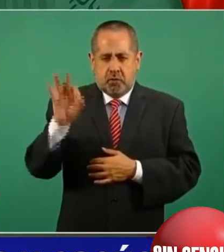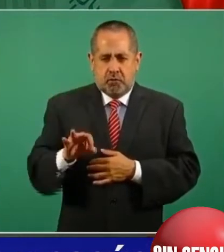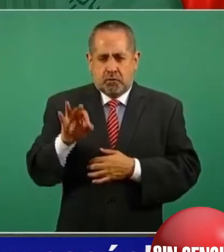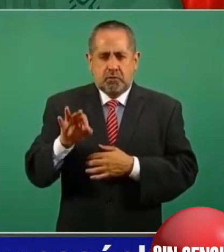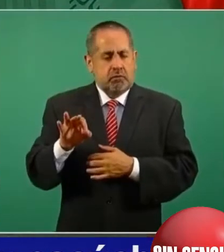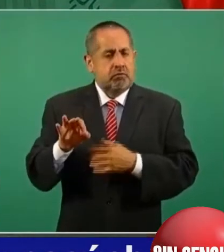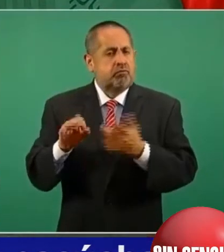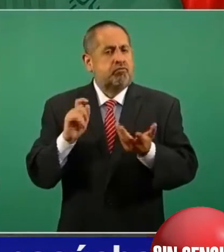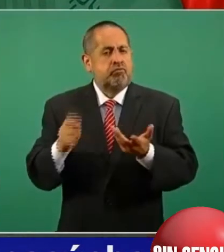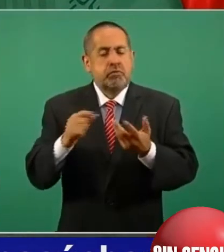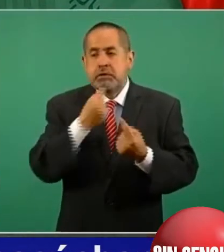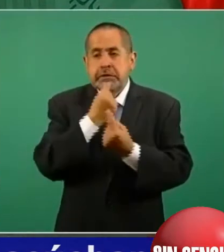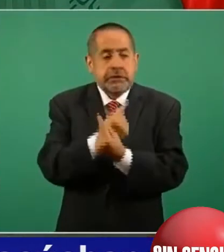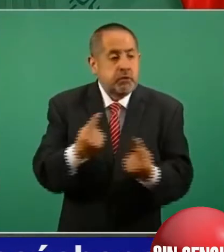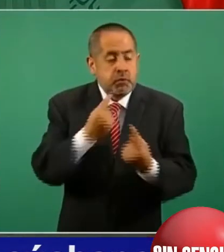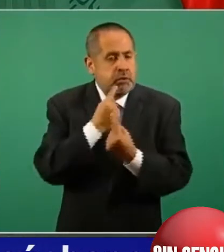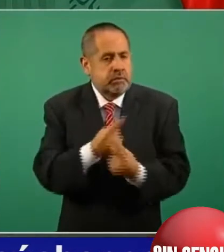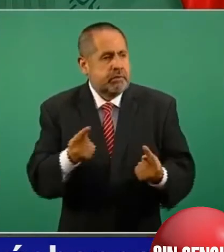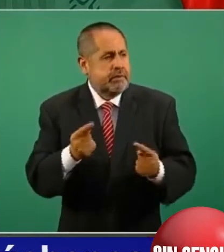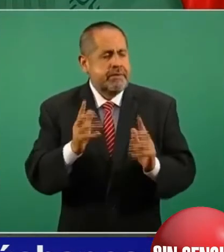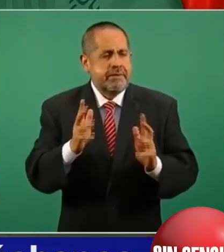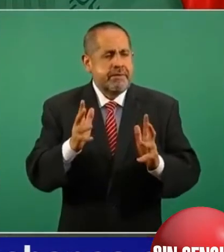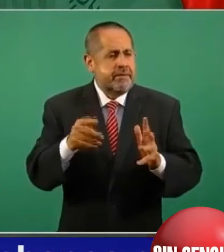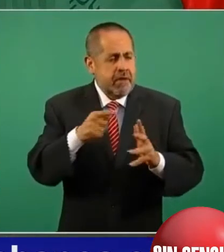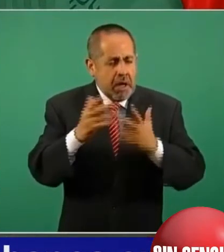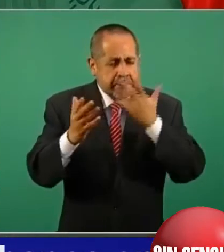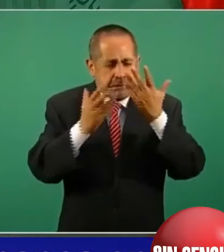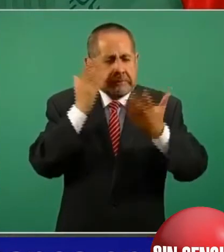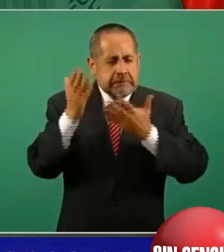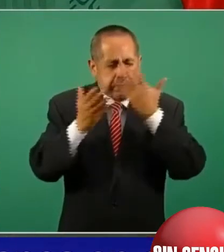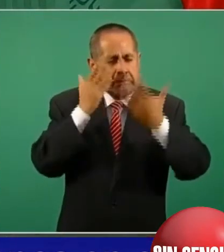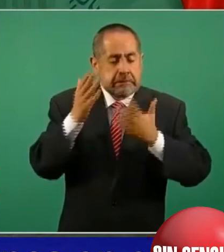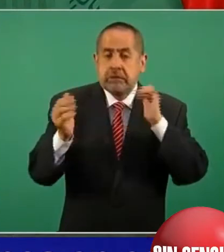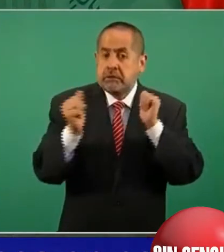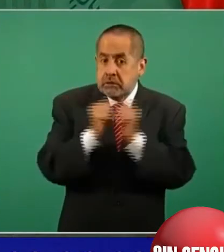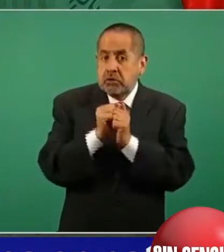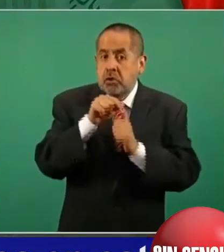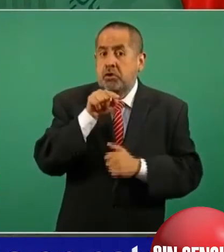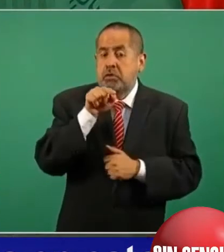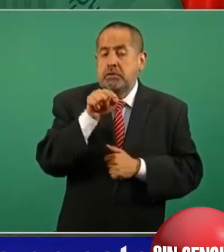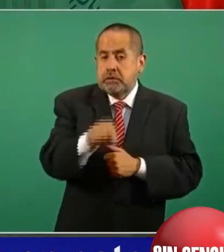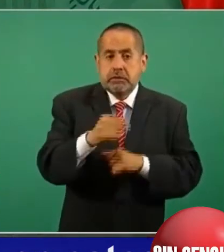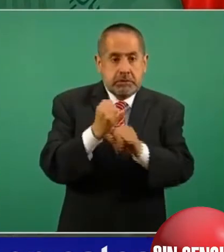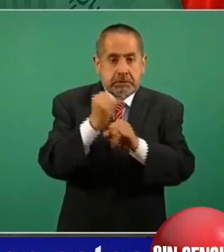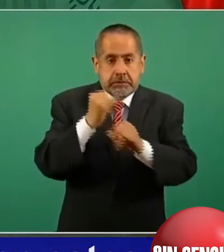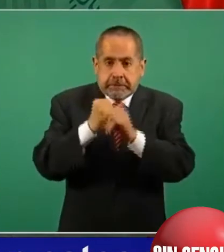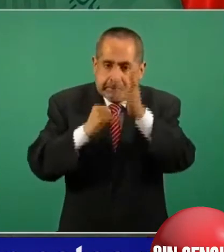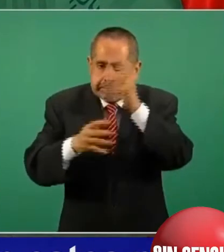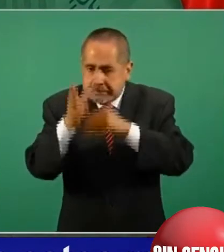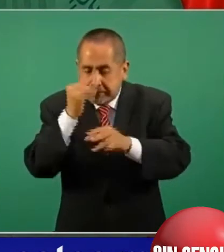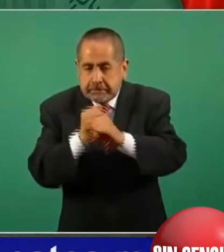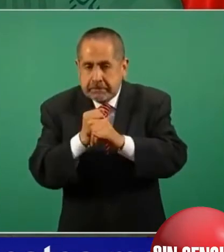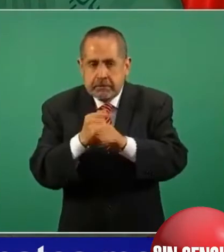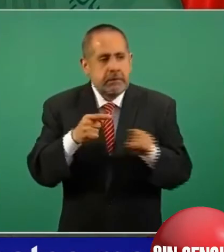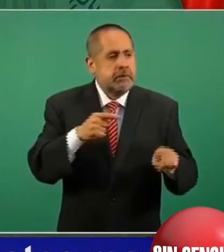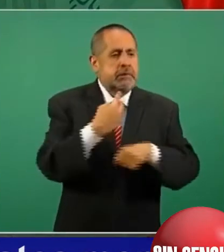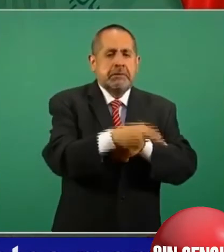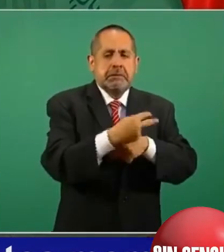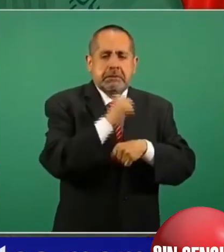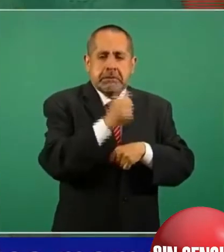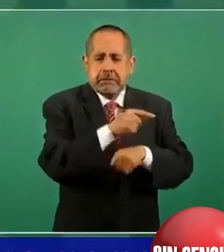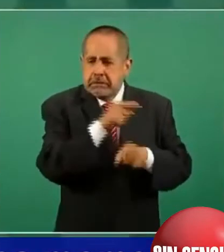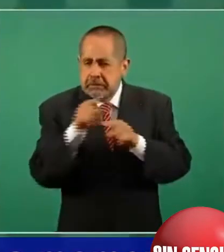60–65% de niñas y niños ya estaban estudiando a través de Internet y no de